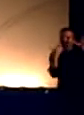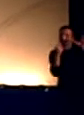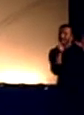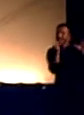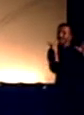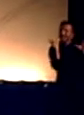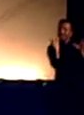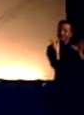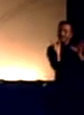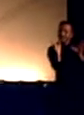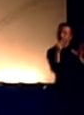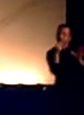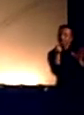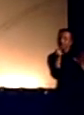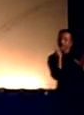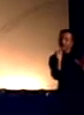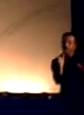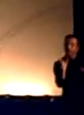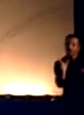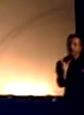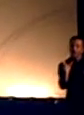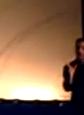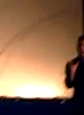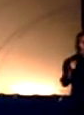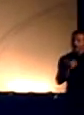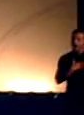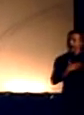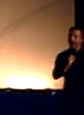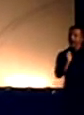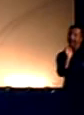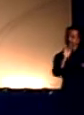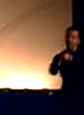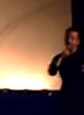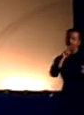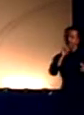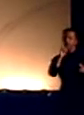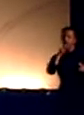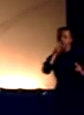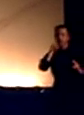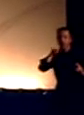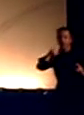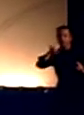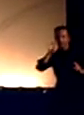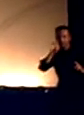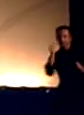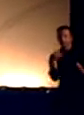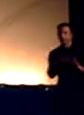palabra empoderamiento? Y no tiene una traducción en español. Pero bueno, de eso se trataba también.